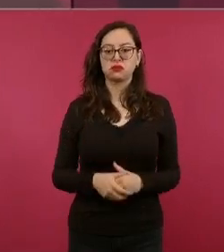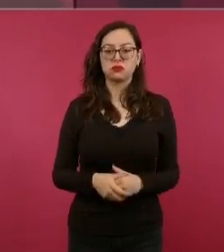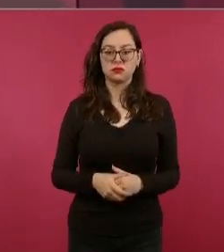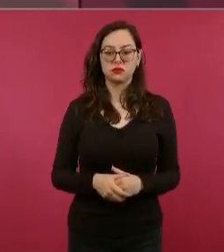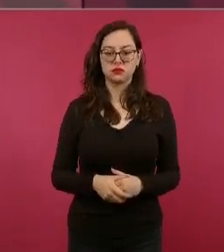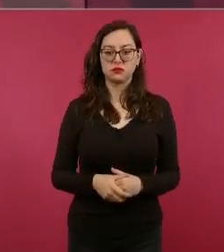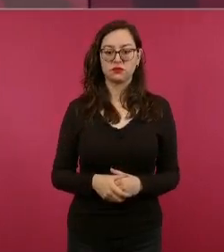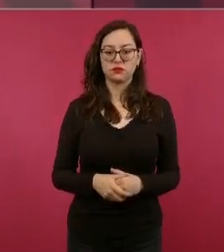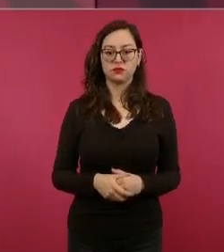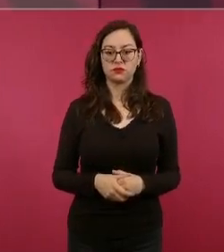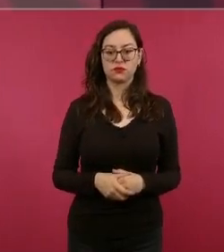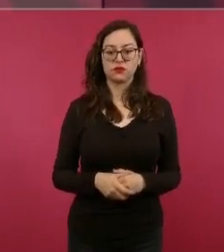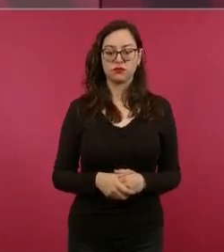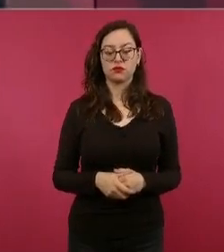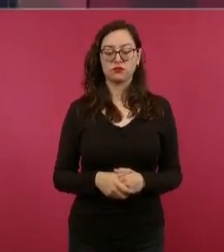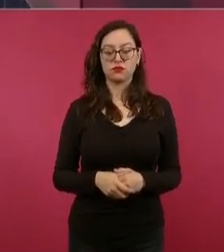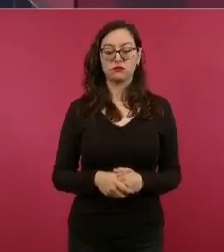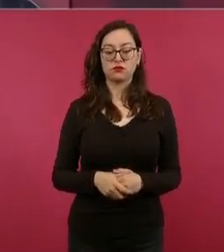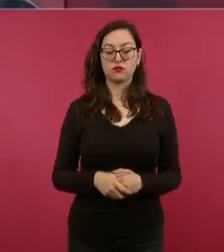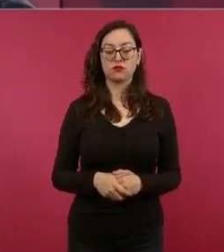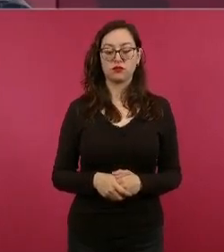Yo lo conocí porque